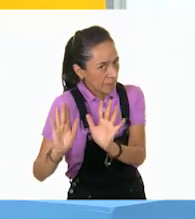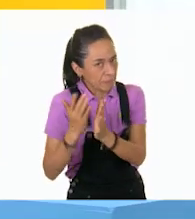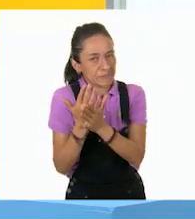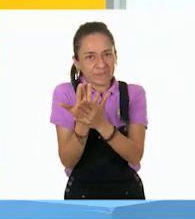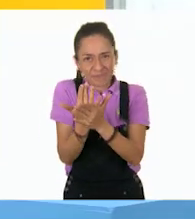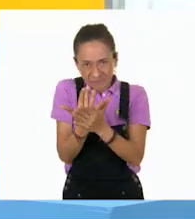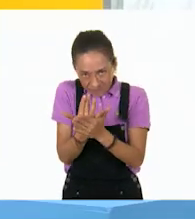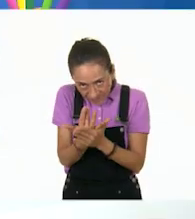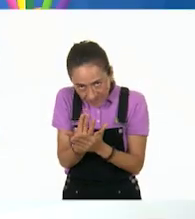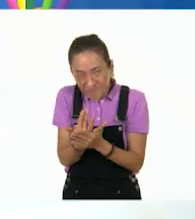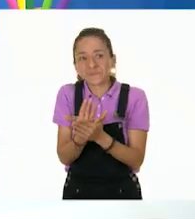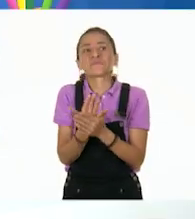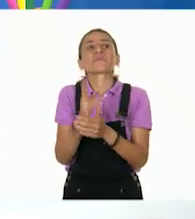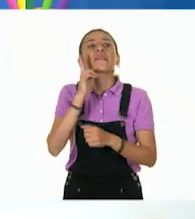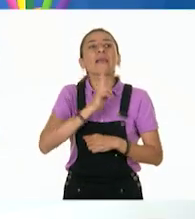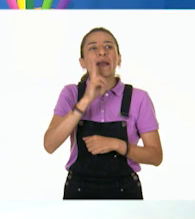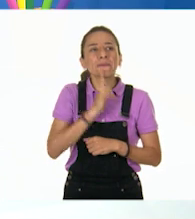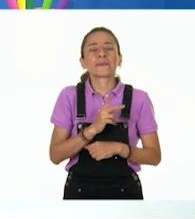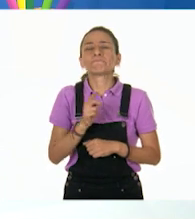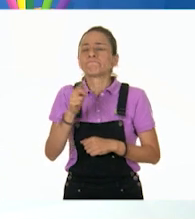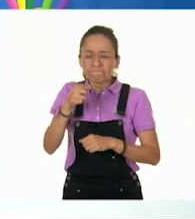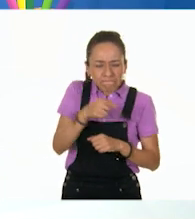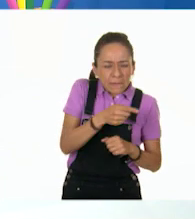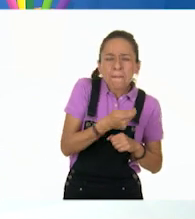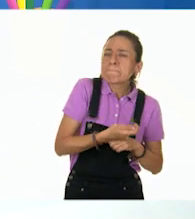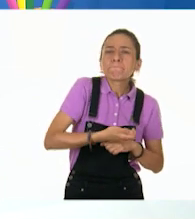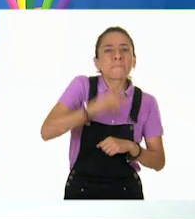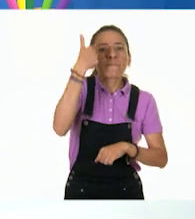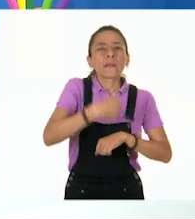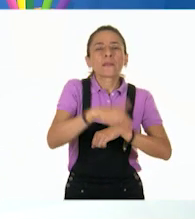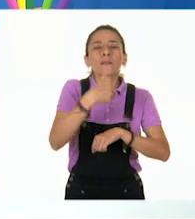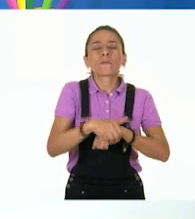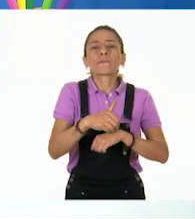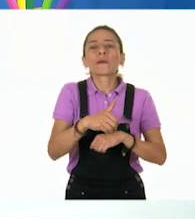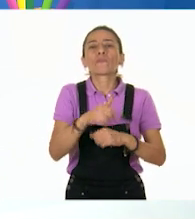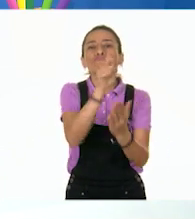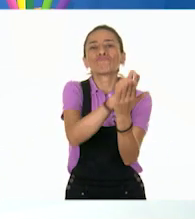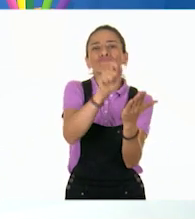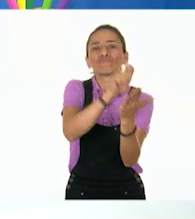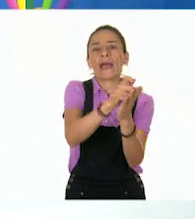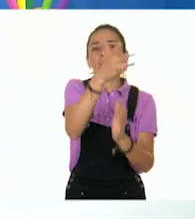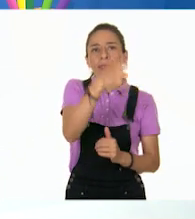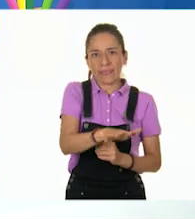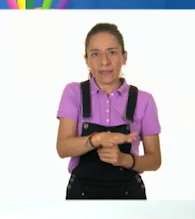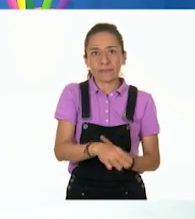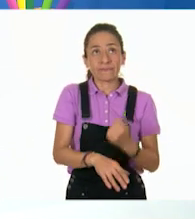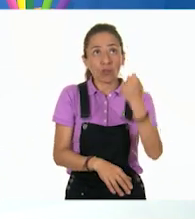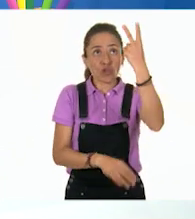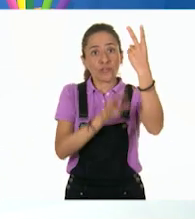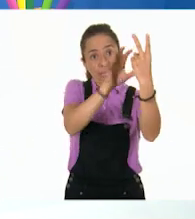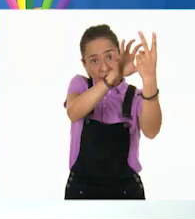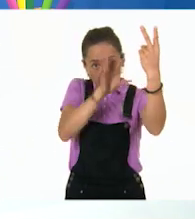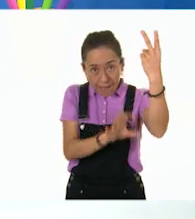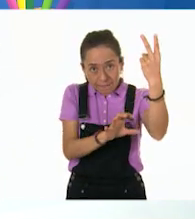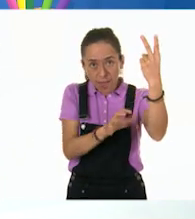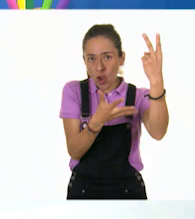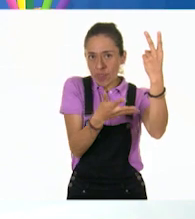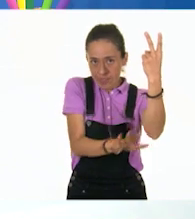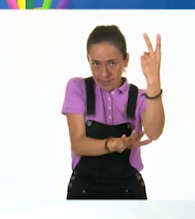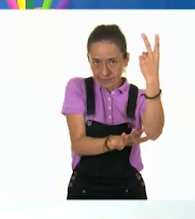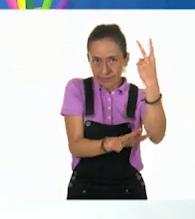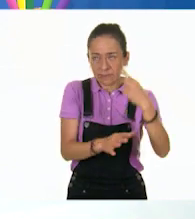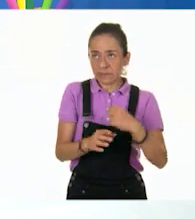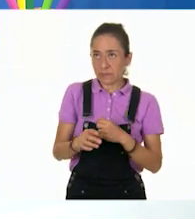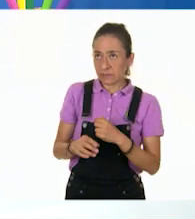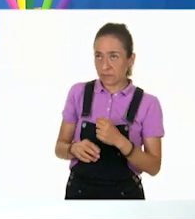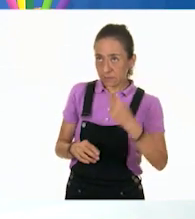a hacer la numeración que inicie con el 10. El 10 lo vamos a poner abajo del 2. El 10 abajo, aquí lo pongo más. Sí,